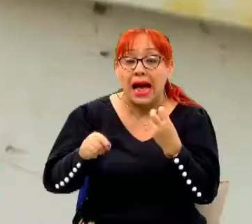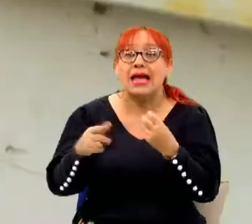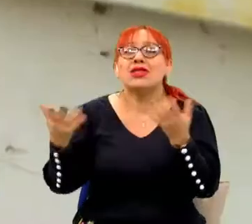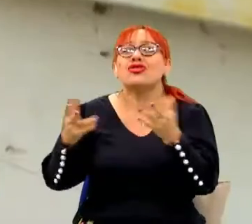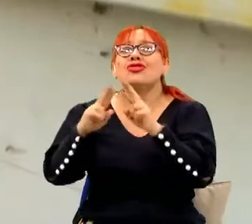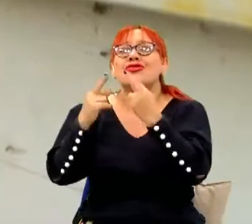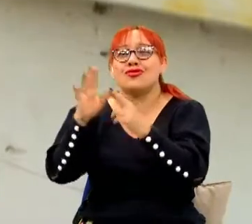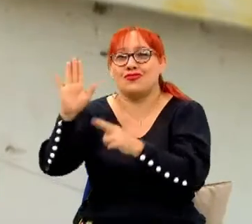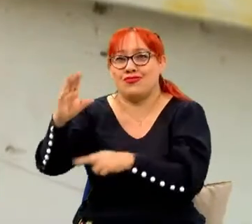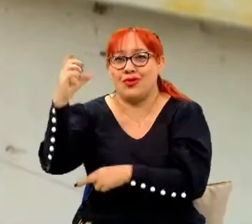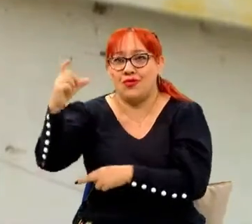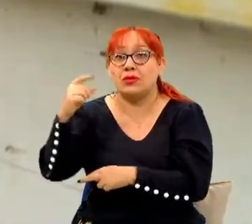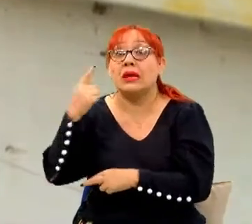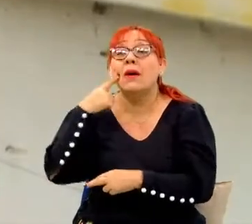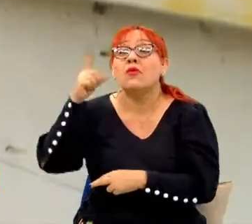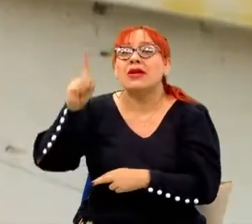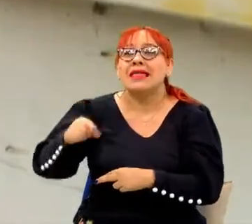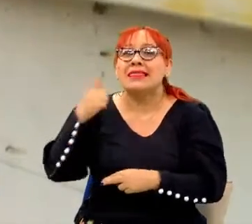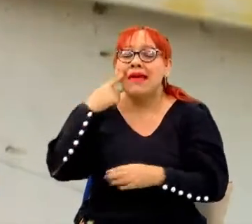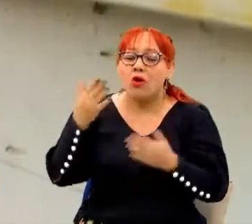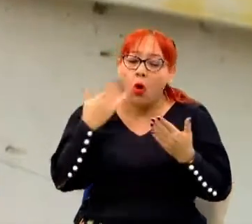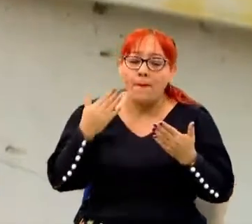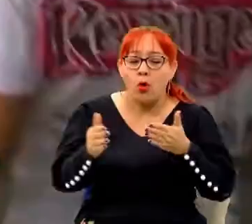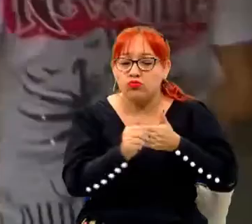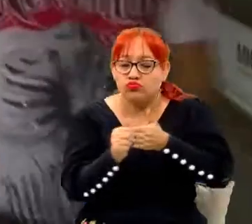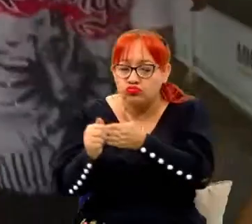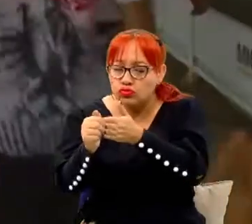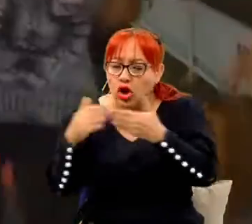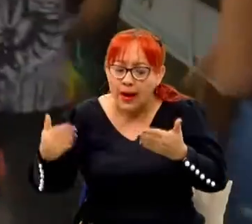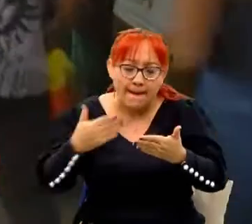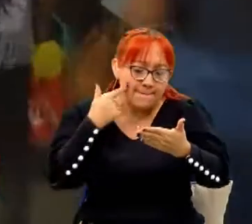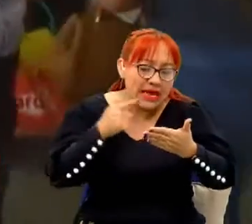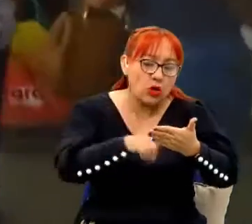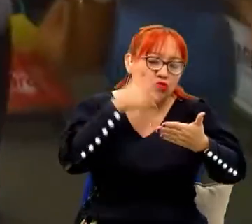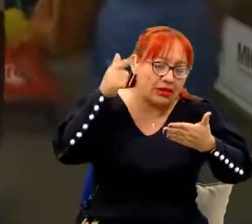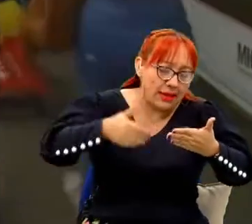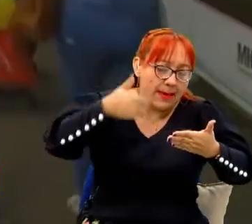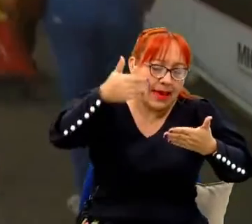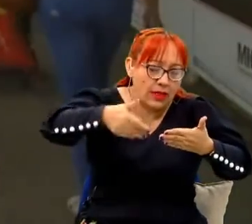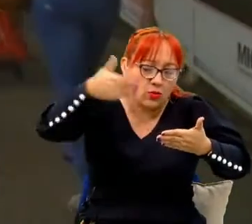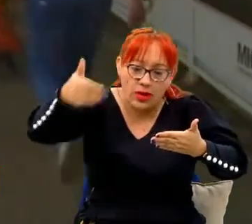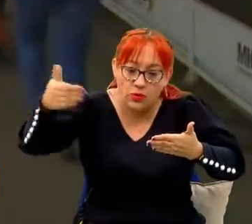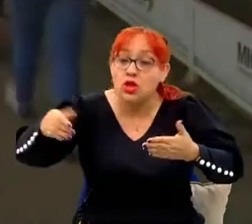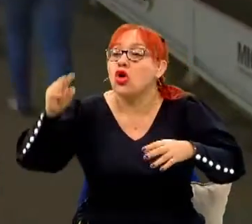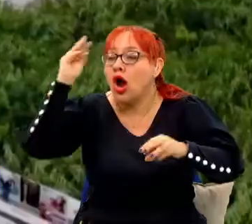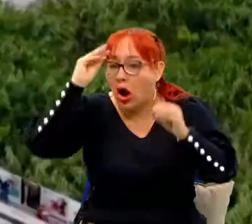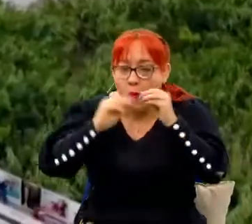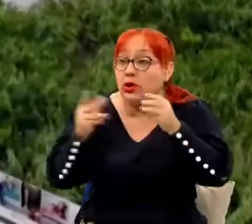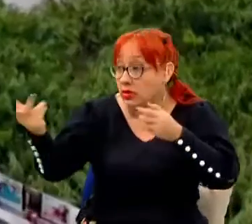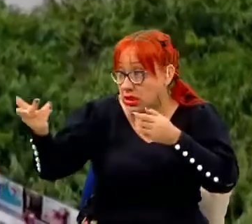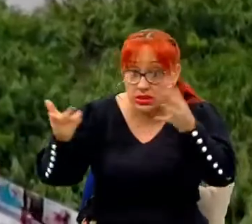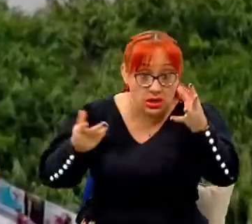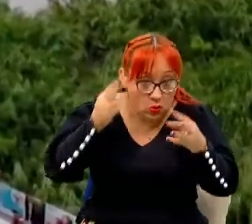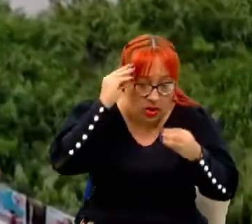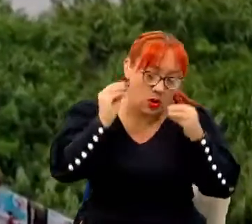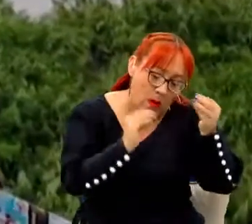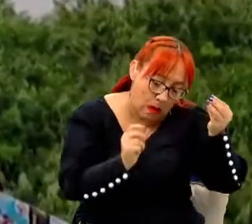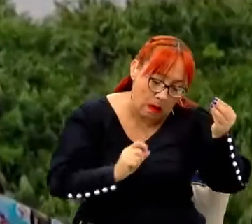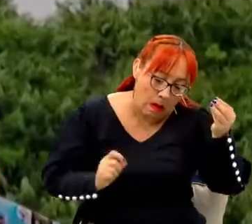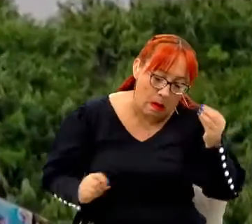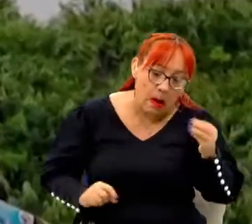Cúcuta. Es trazar una hoja de ruta de lo que serán los acuerdos comerciales que llevarán a instancias nacionales en Caracas y